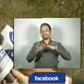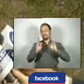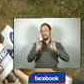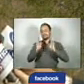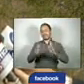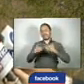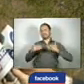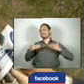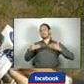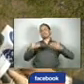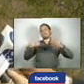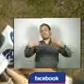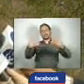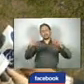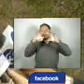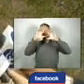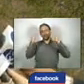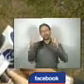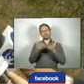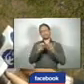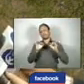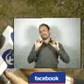el ser humano en todo el mundo.